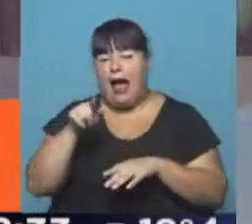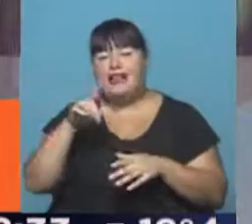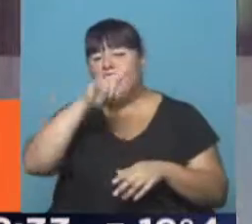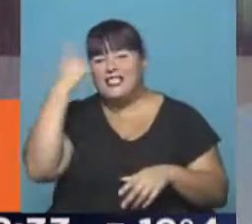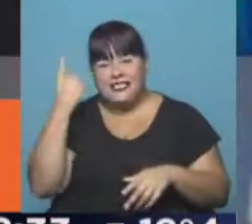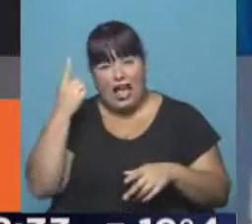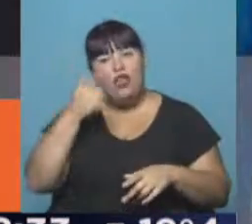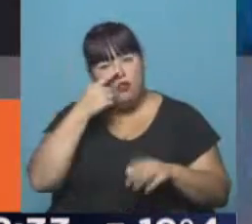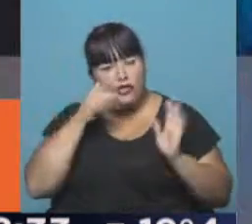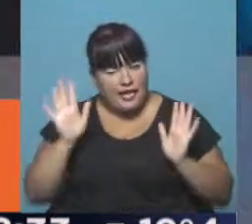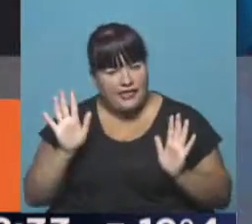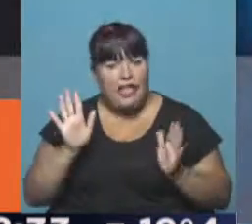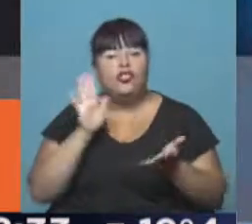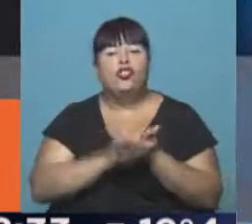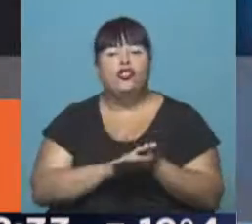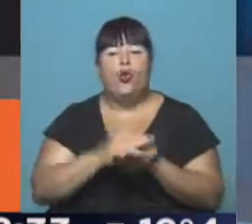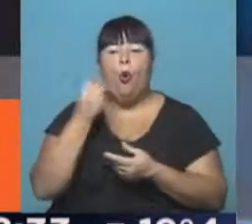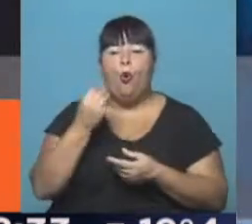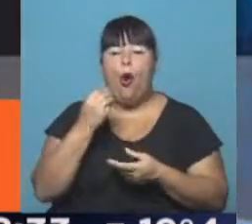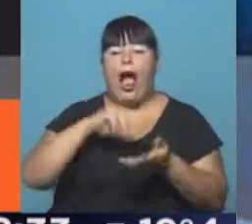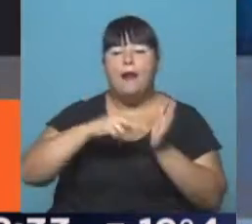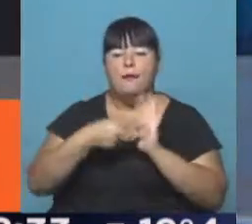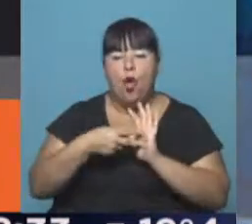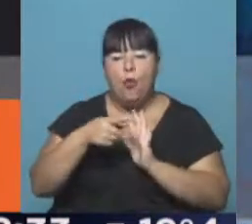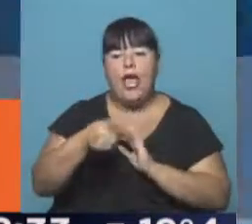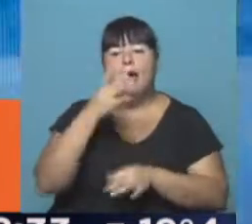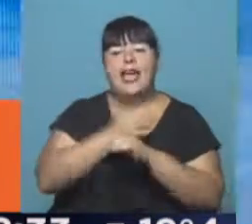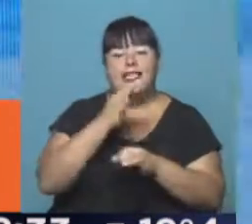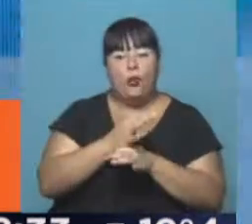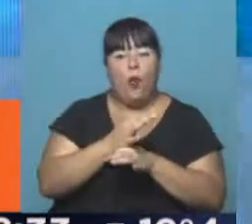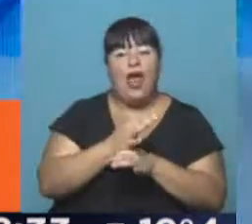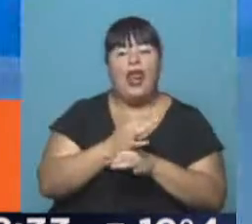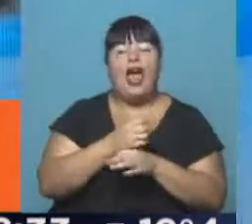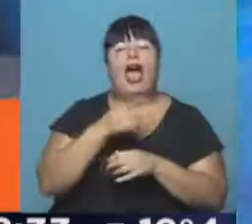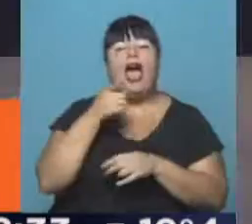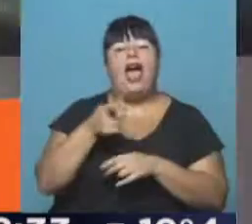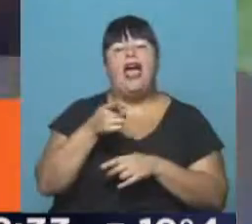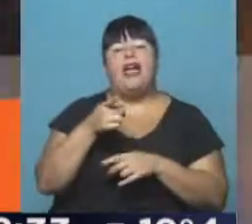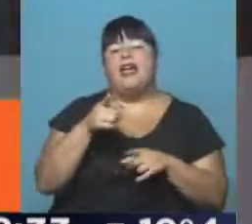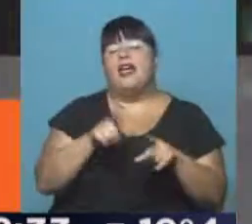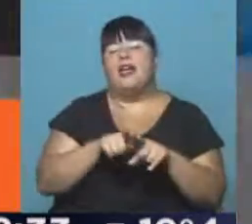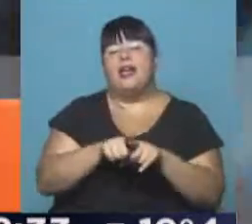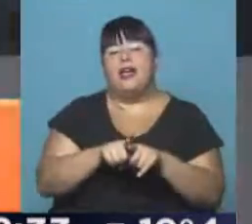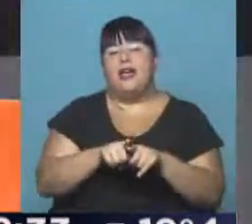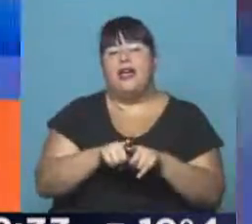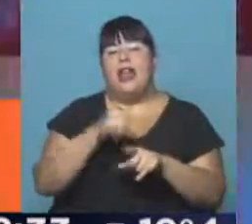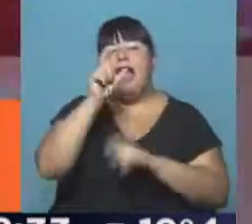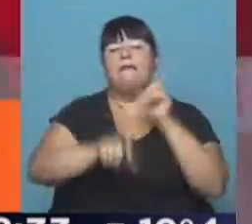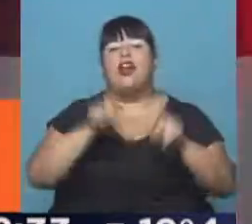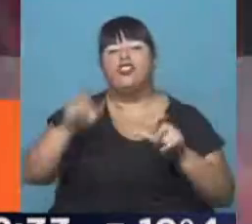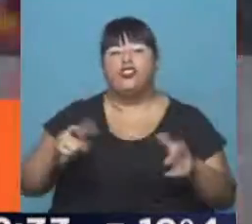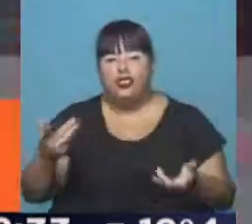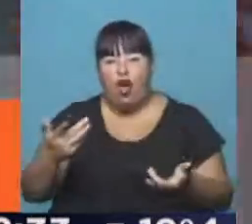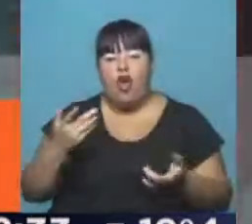Estado que son interesantes sobre cuáles son los problemas que una escuela genera en las personas,